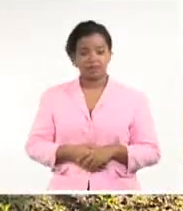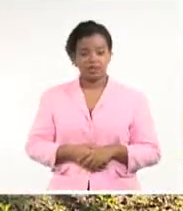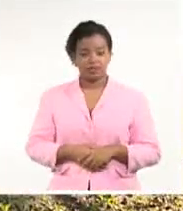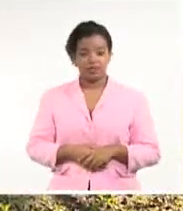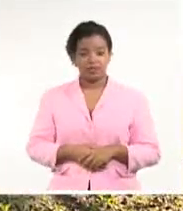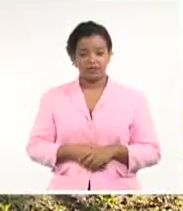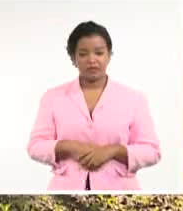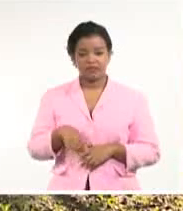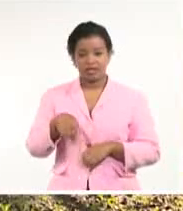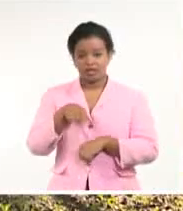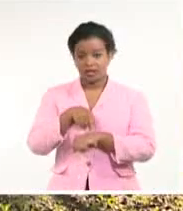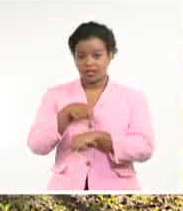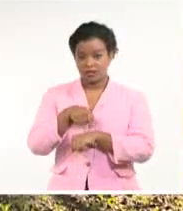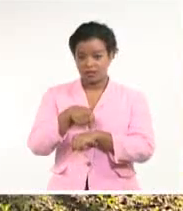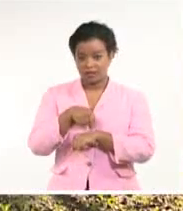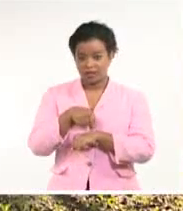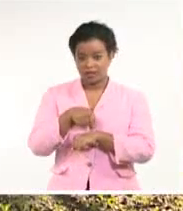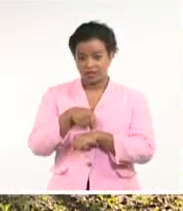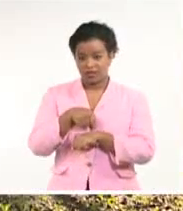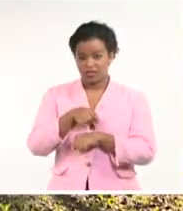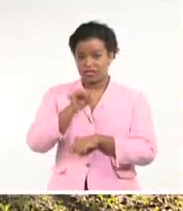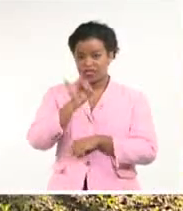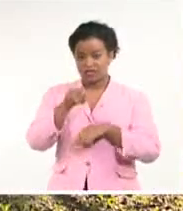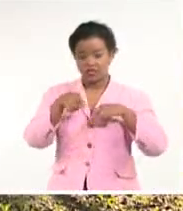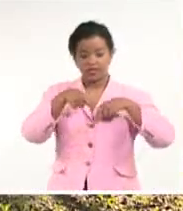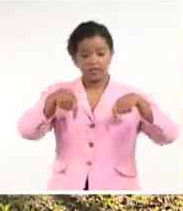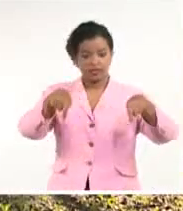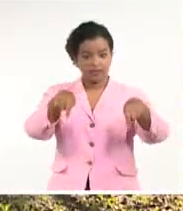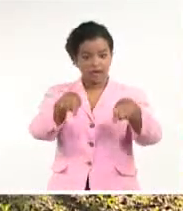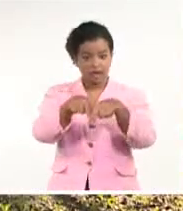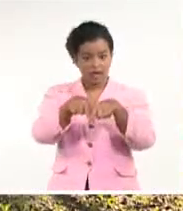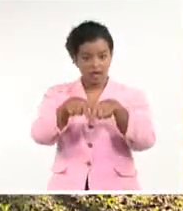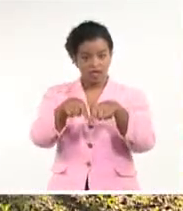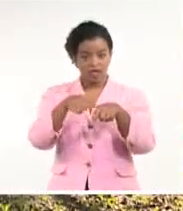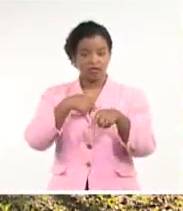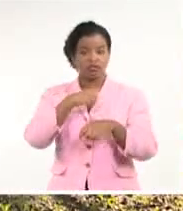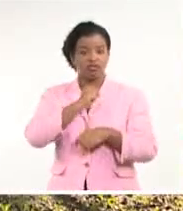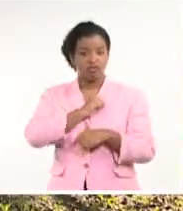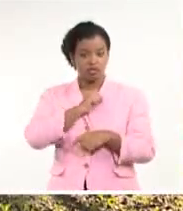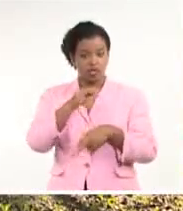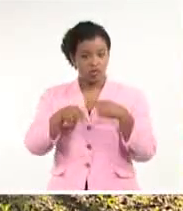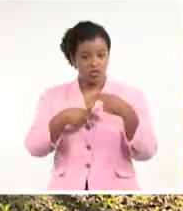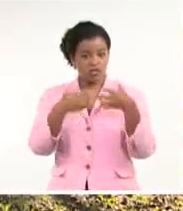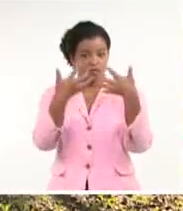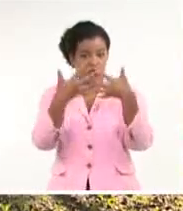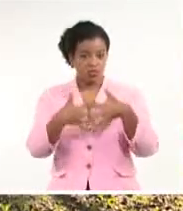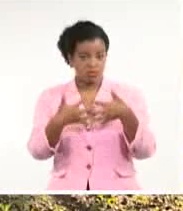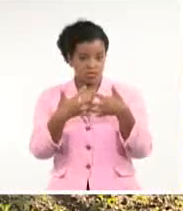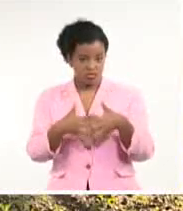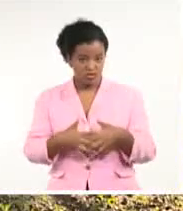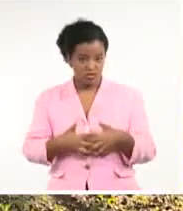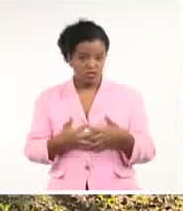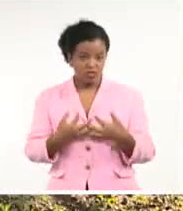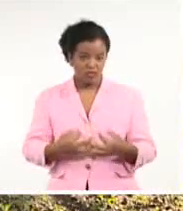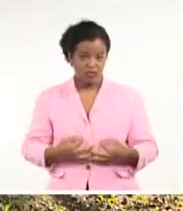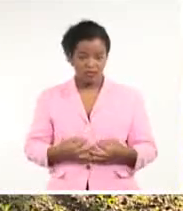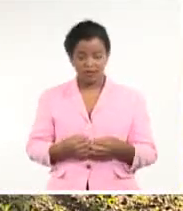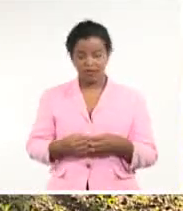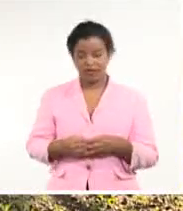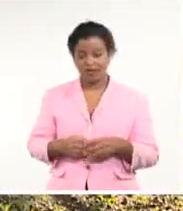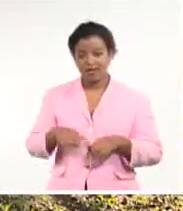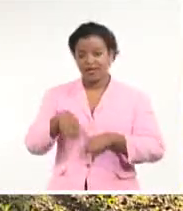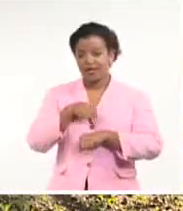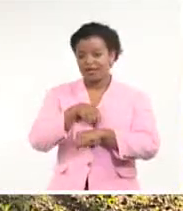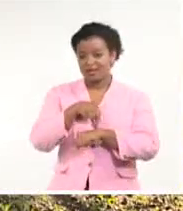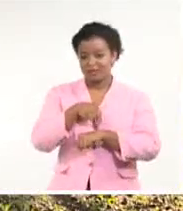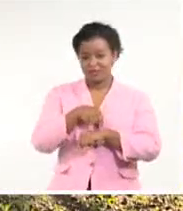estoy recibiendo un área de 7 hectáreas en la cual quiero hacer una escala mayor de producción porque es la necesidad de este momento. Quiero poner mi granito